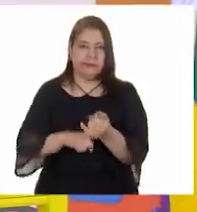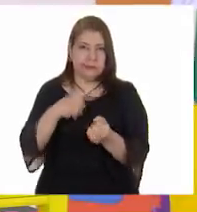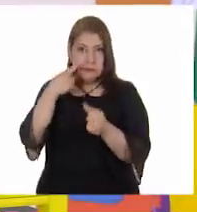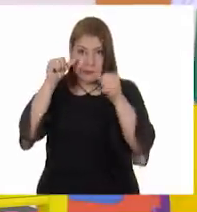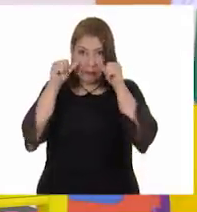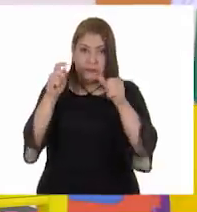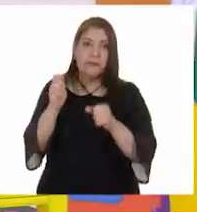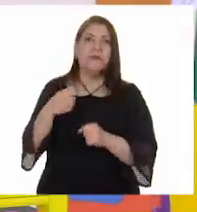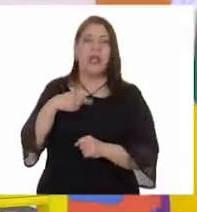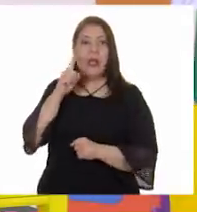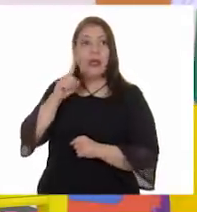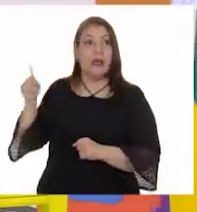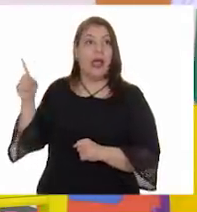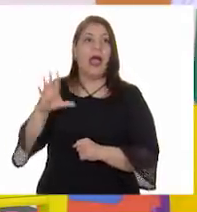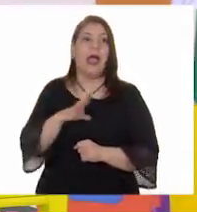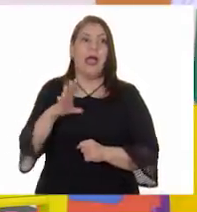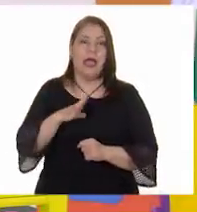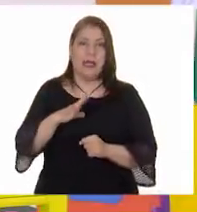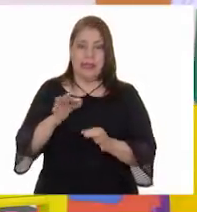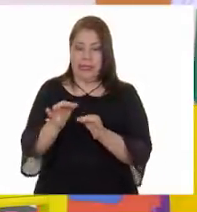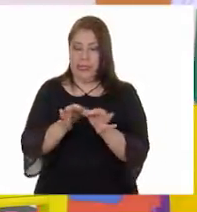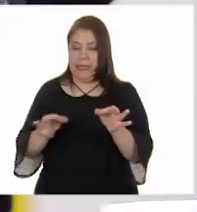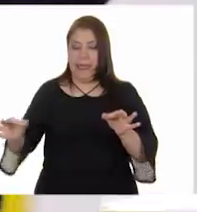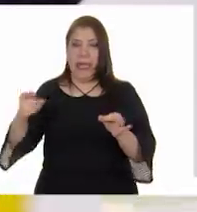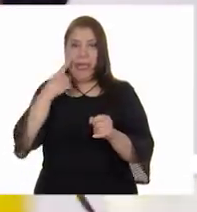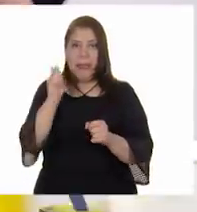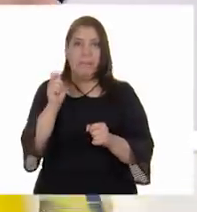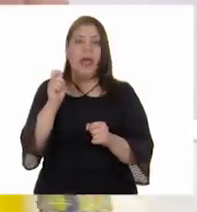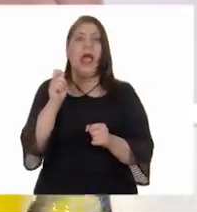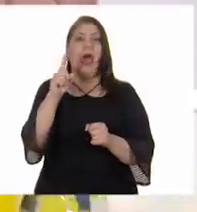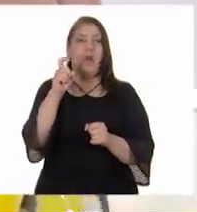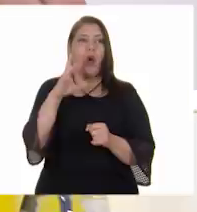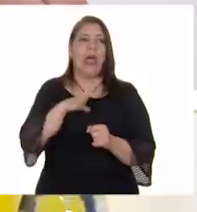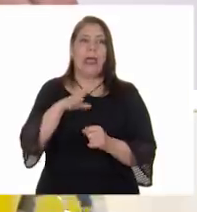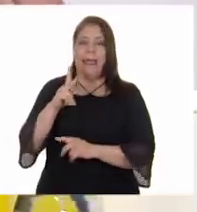tengo mis acuarelas. Estas son acuarelas en pastilla.